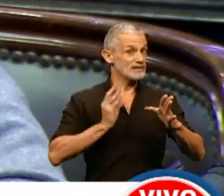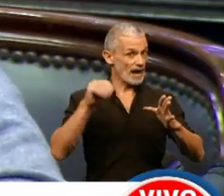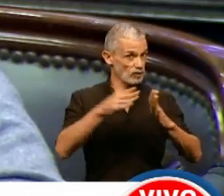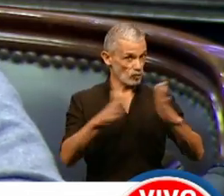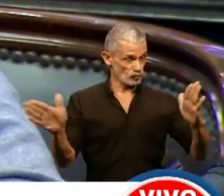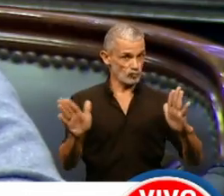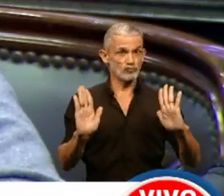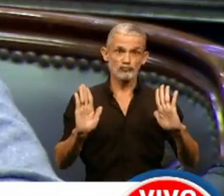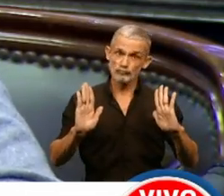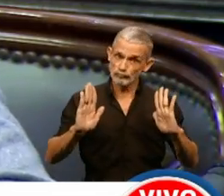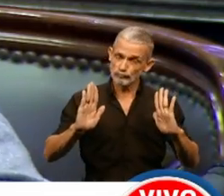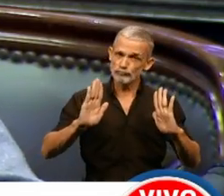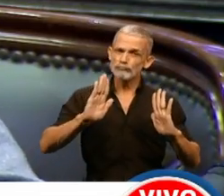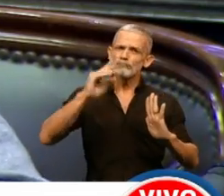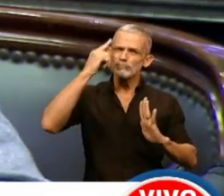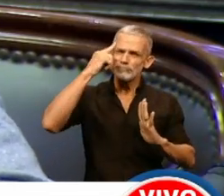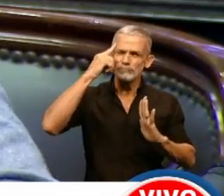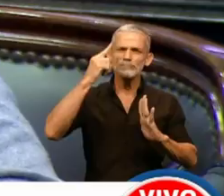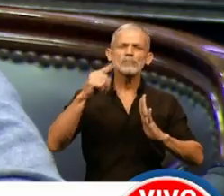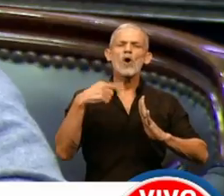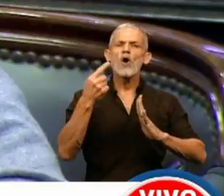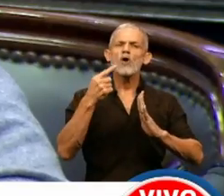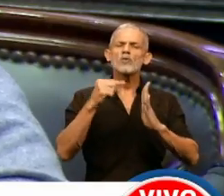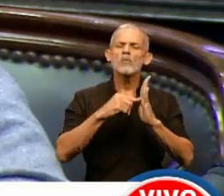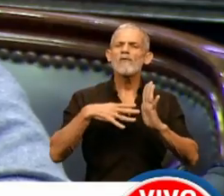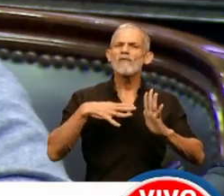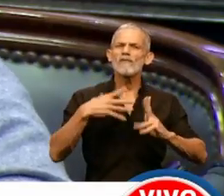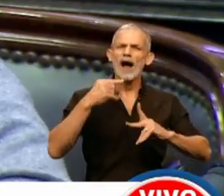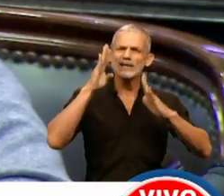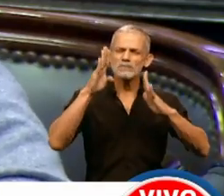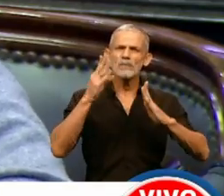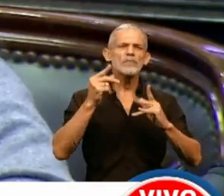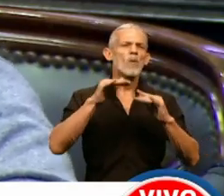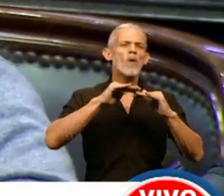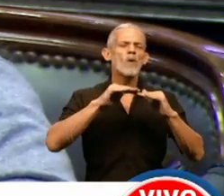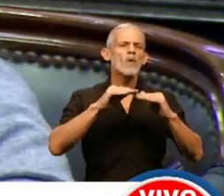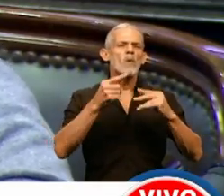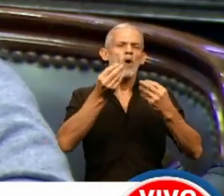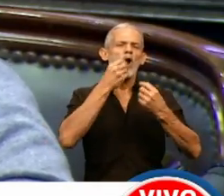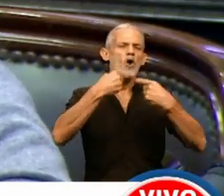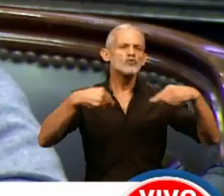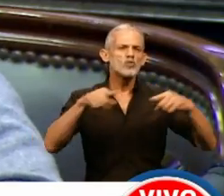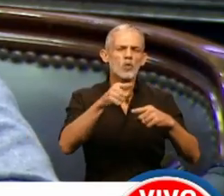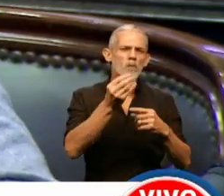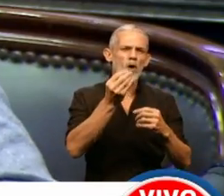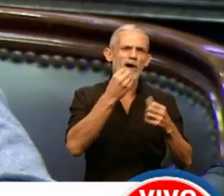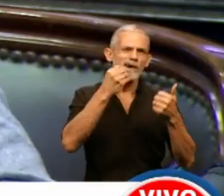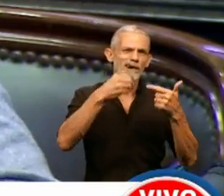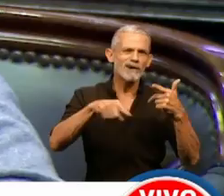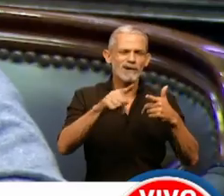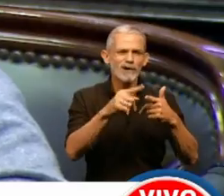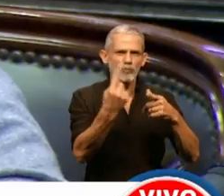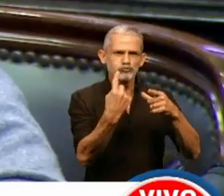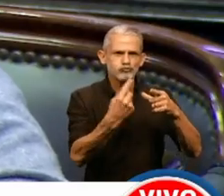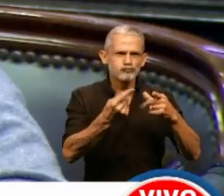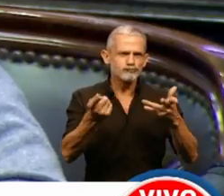y no estamos considerando otros aspectos como pueden ser los niveles de consumo de gas lo cual a su vez nos